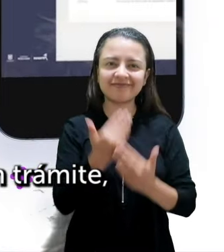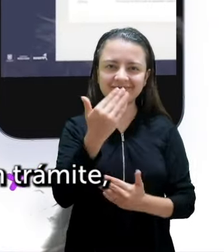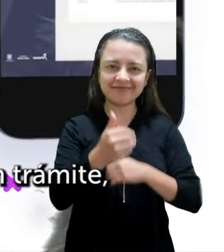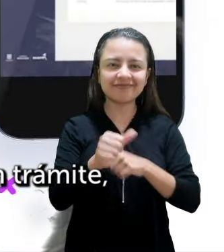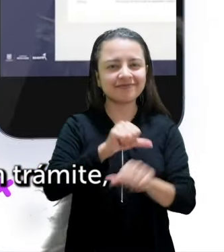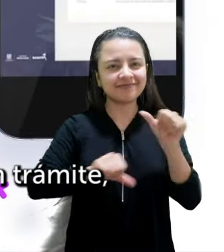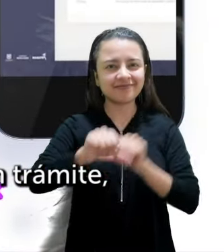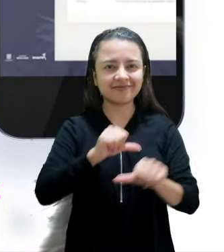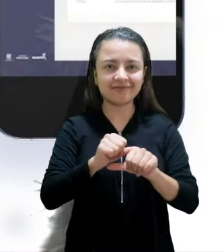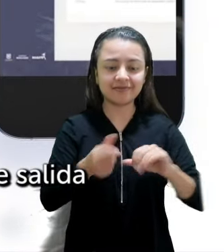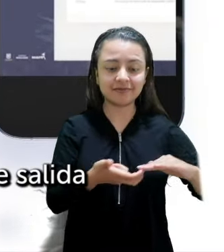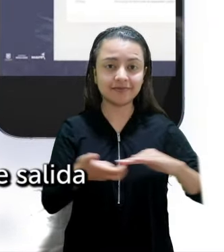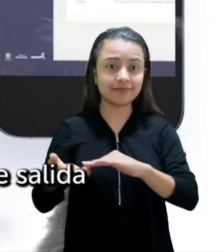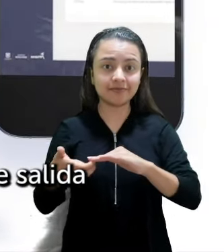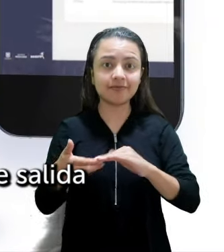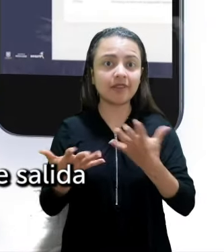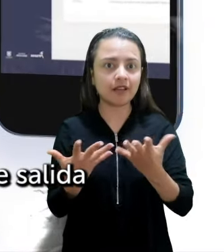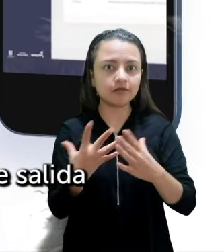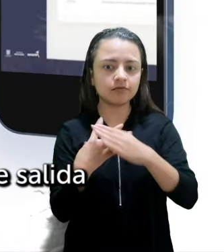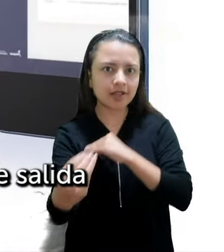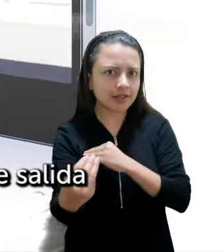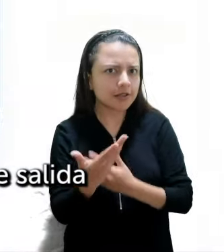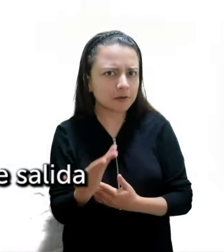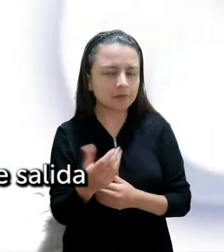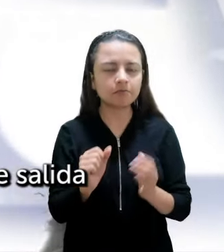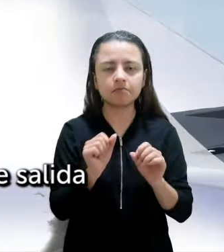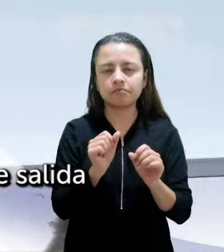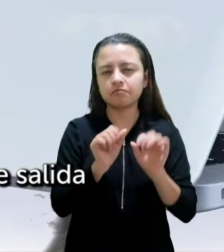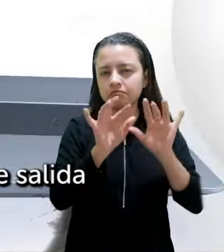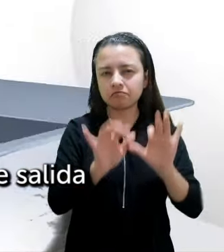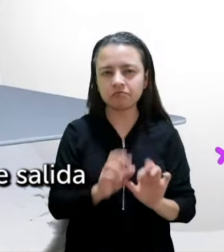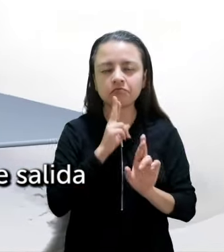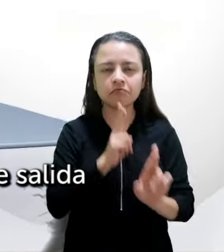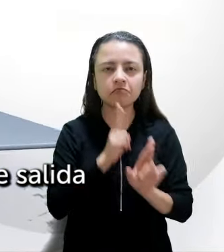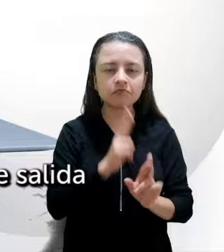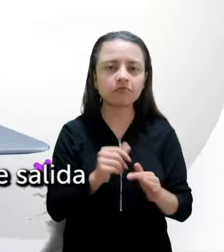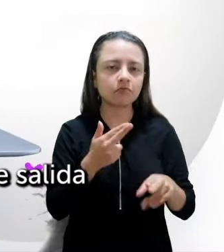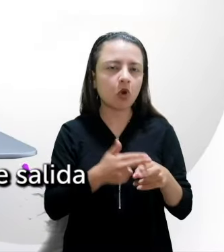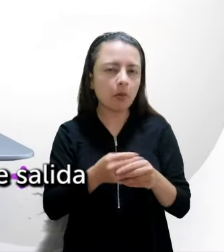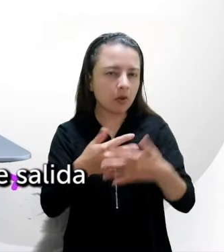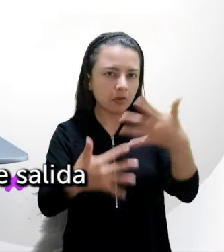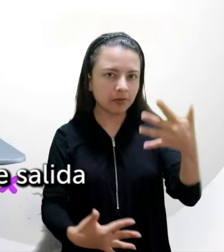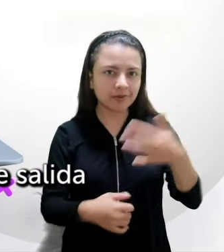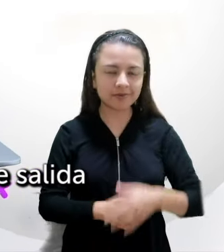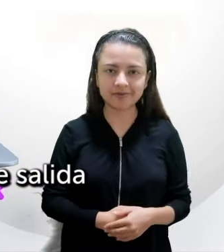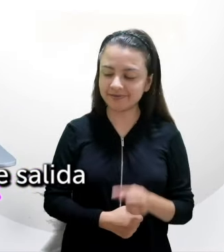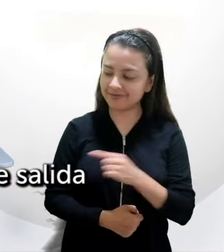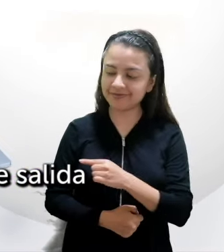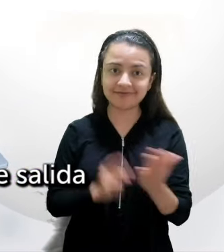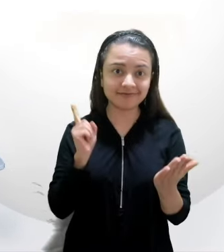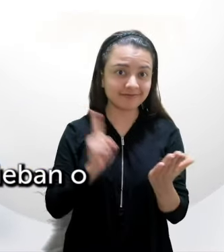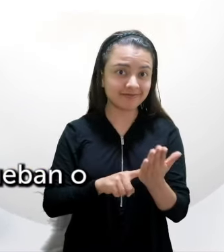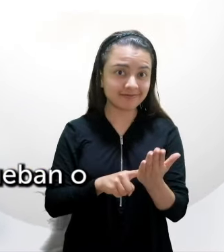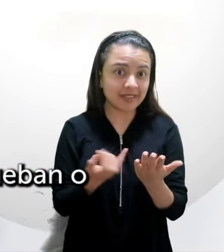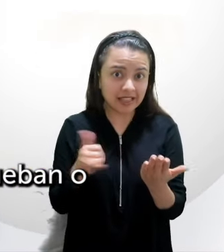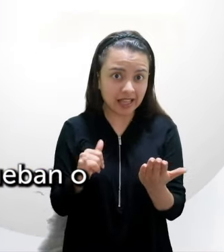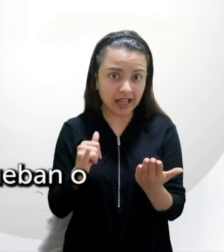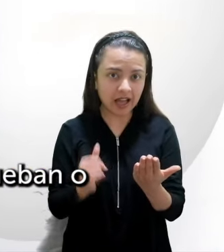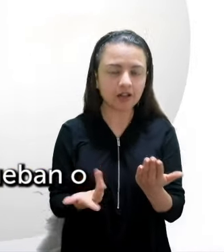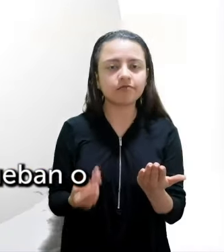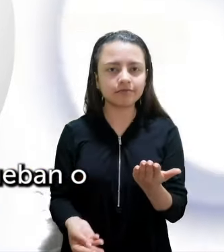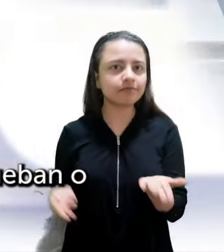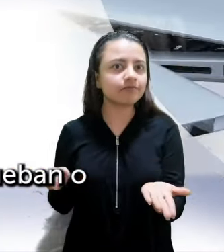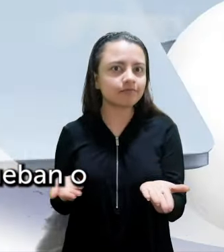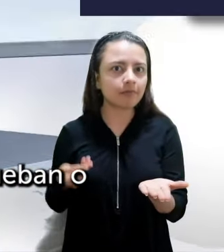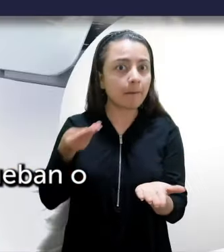patios, completa los datos, avanzas y en el momento en que sale el aviso de hacer un trámite de salida virtual, das clic en sí. Sigue los